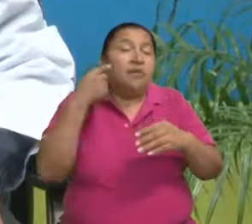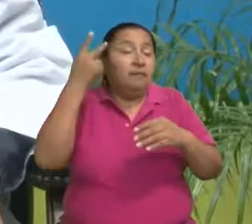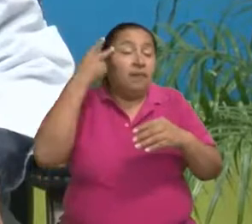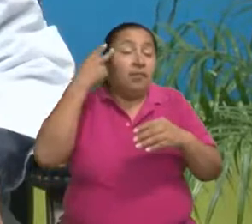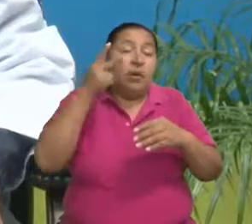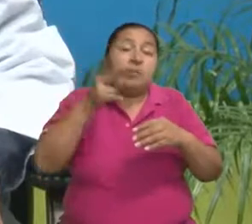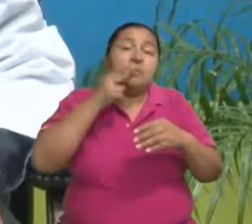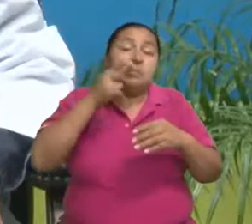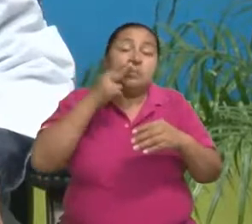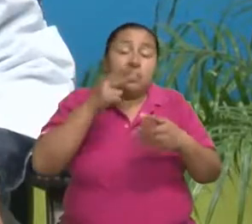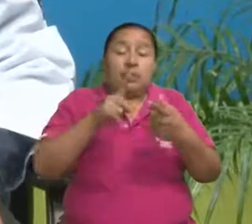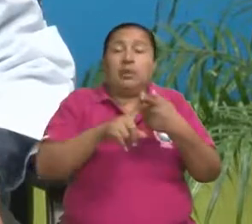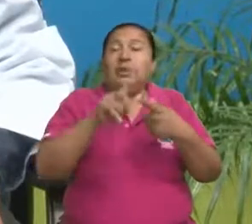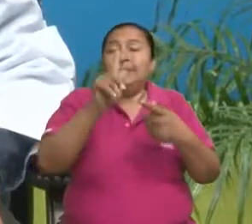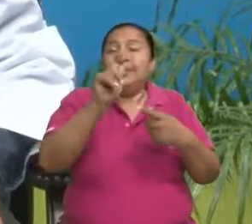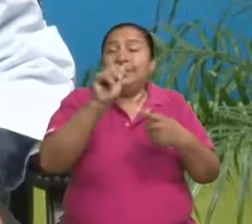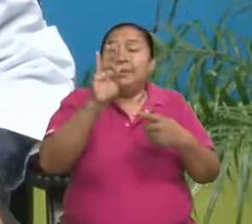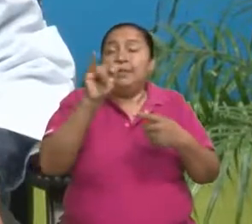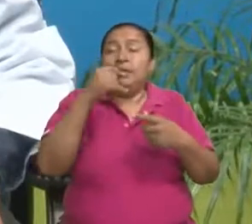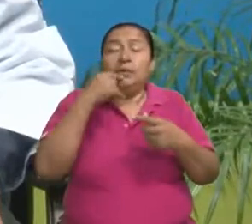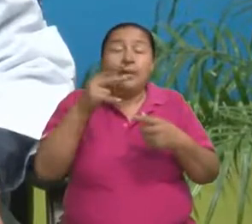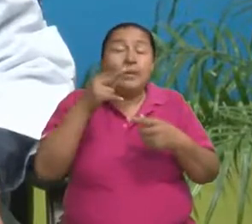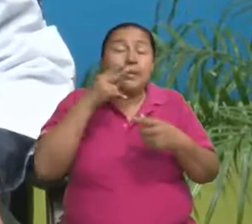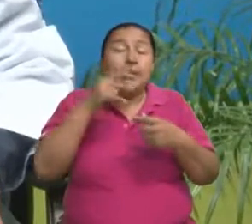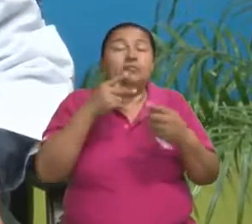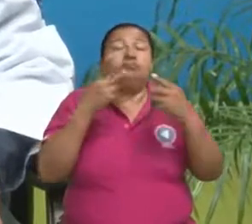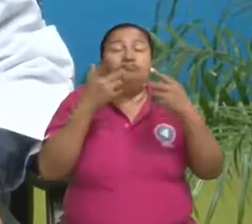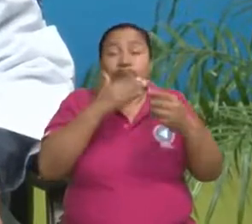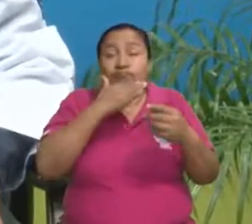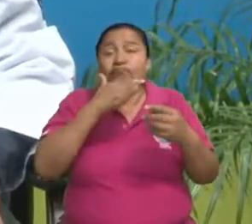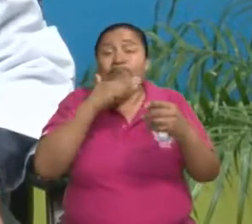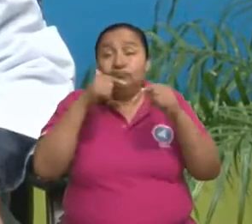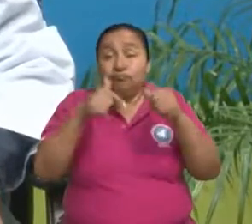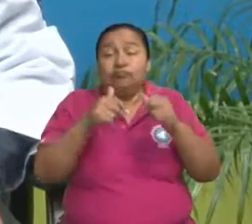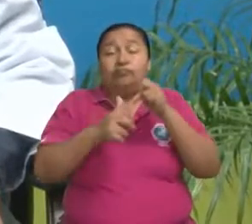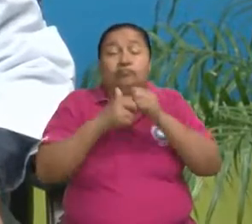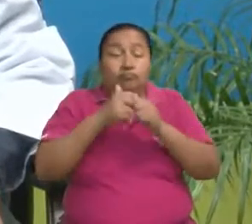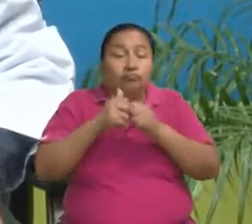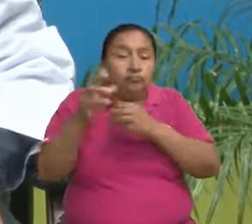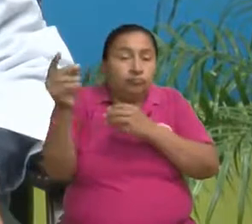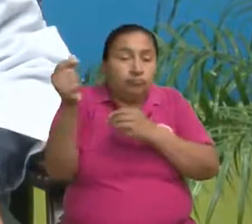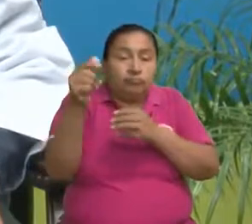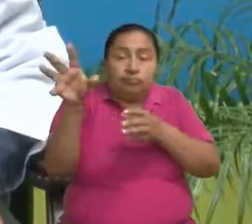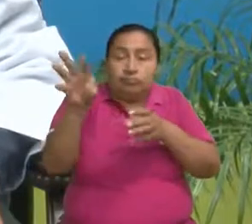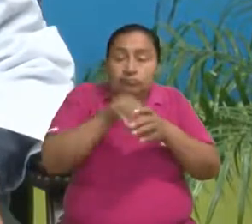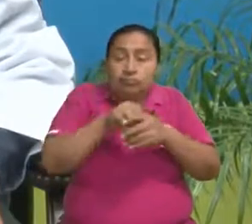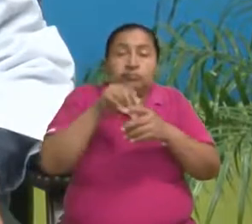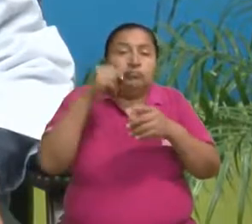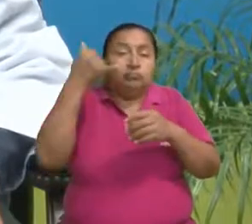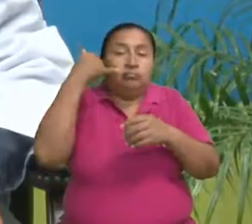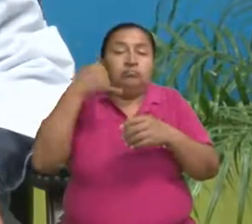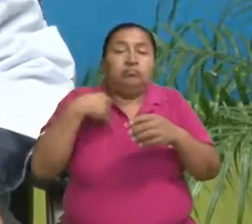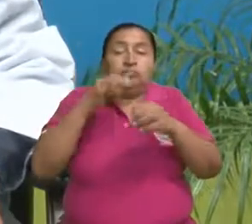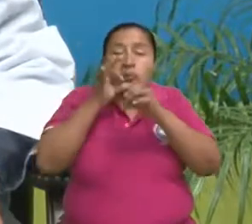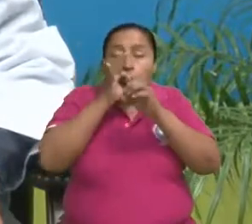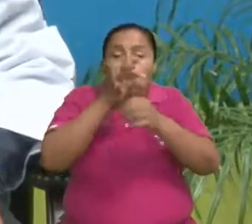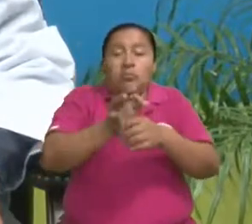el tabaco. El tabaco es un factor predisponente para infecciones del oído medio.